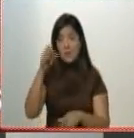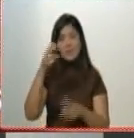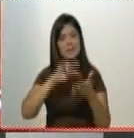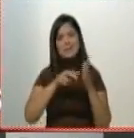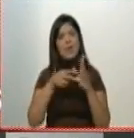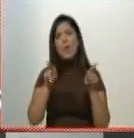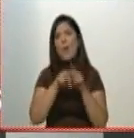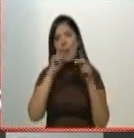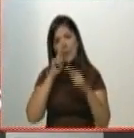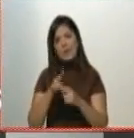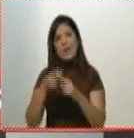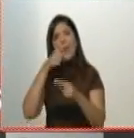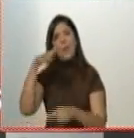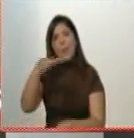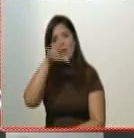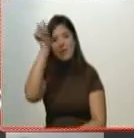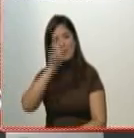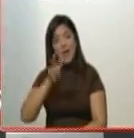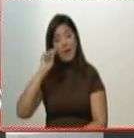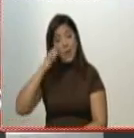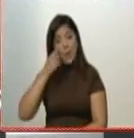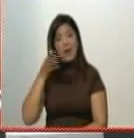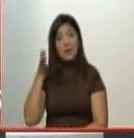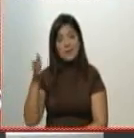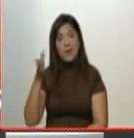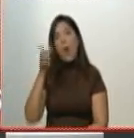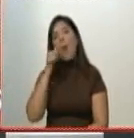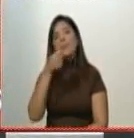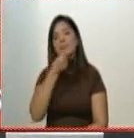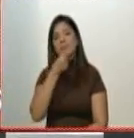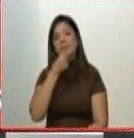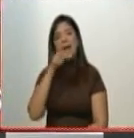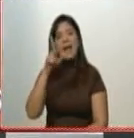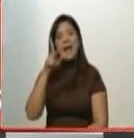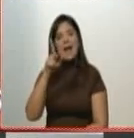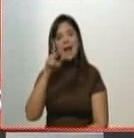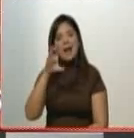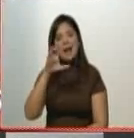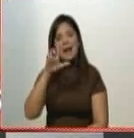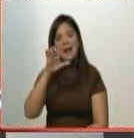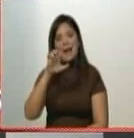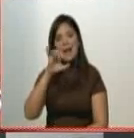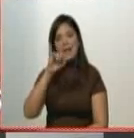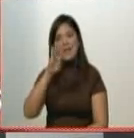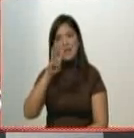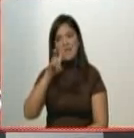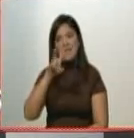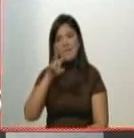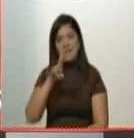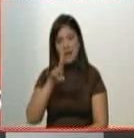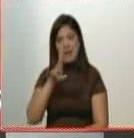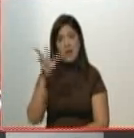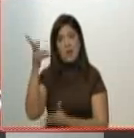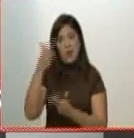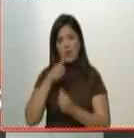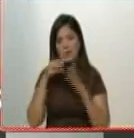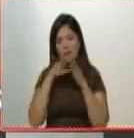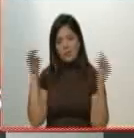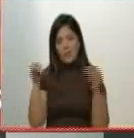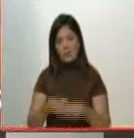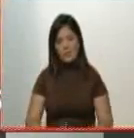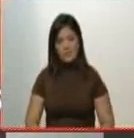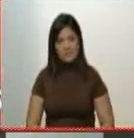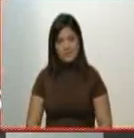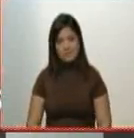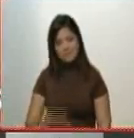al pueblo de Venezuela. Bueno, les recordamos que allá está nuestro compañero Kleiber Moncada y vamos a escuchar de él lo que sucede en ese lugar.